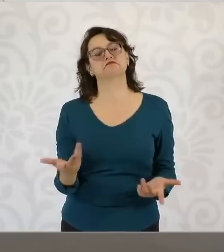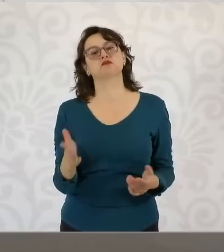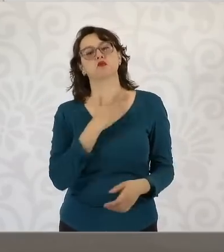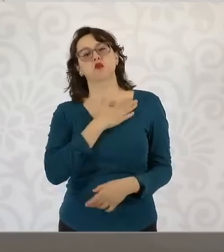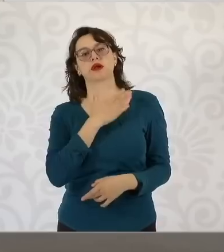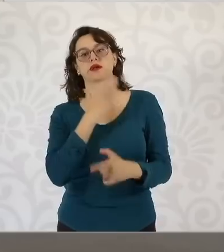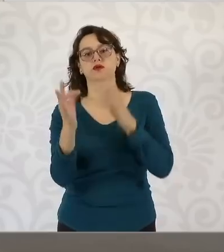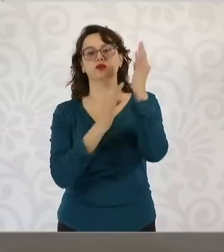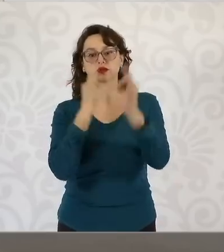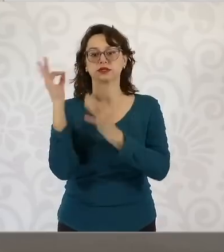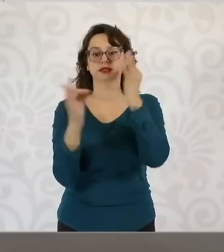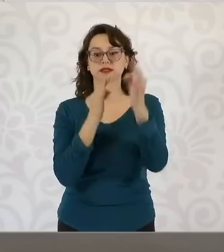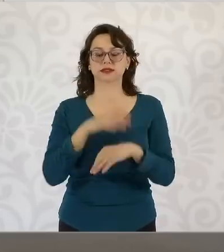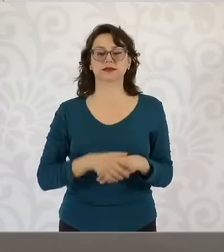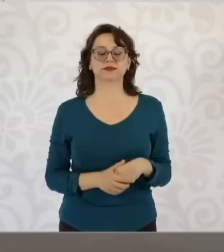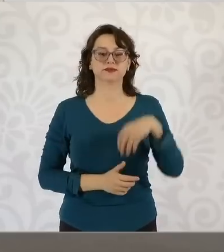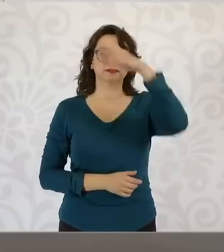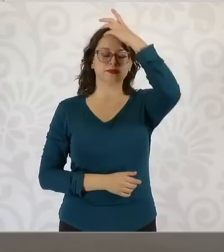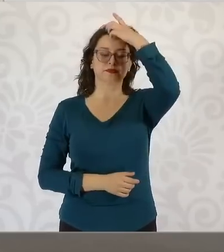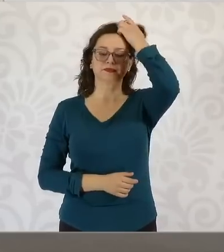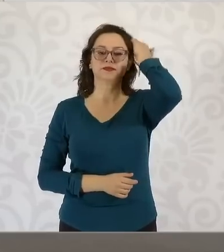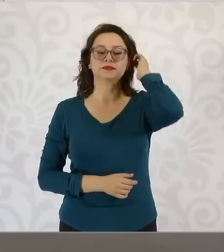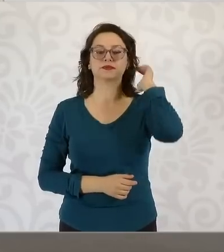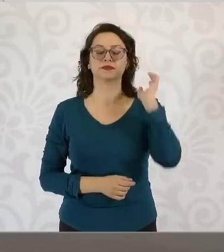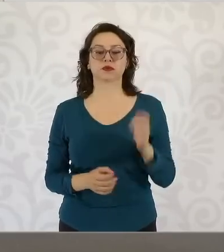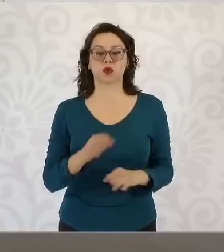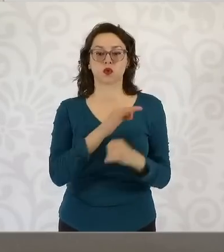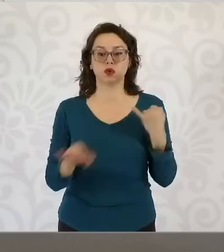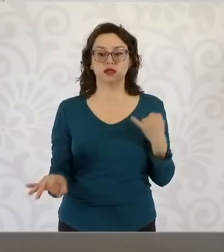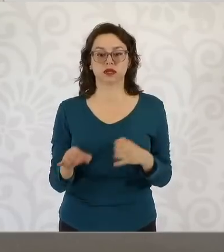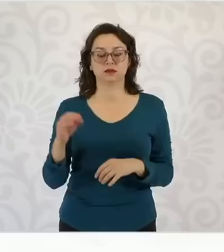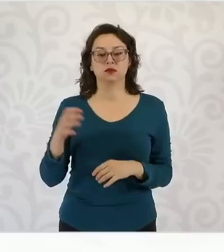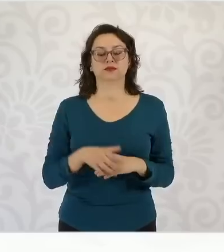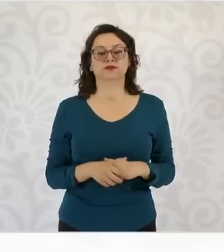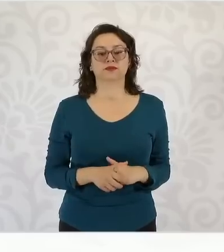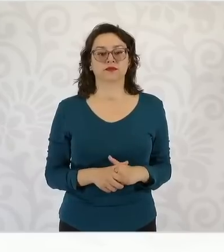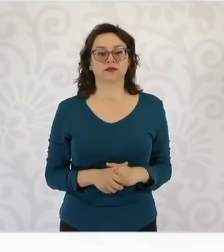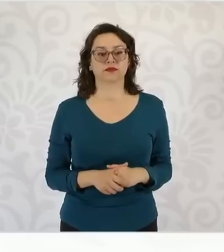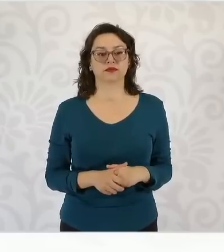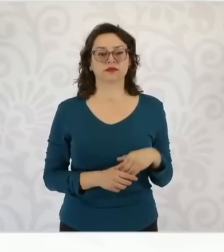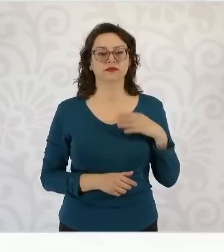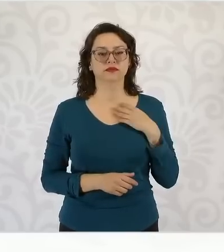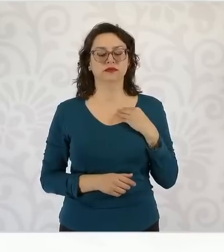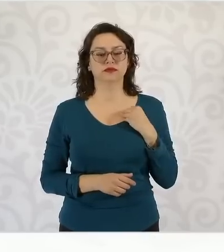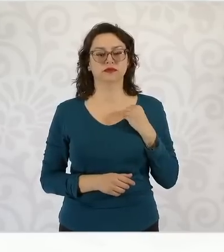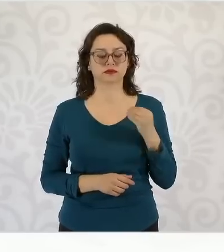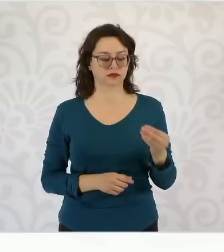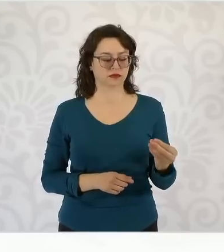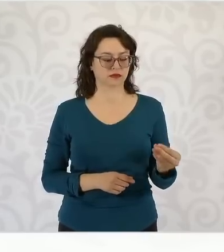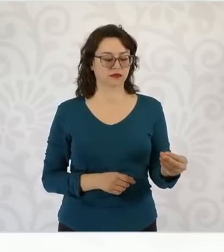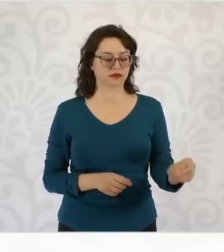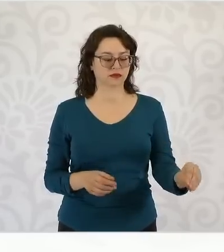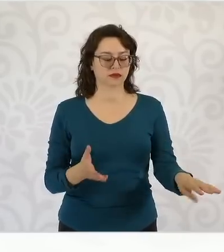favor. Y nada más una reflexión para cerrar. El máximo histórico de la etapa neoliberal en